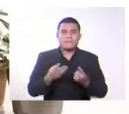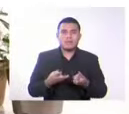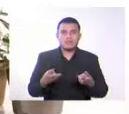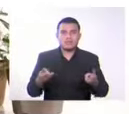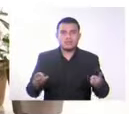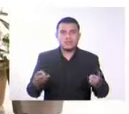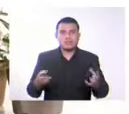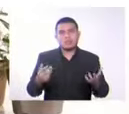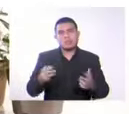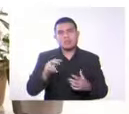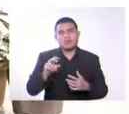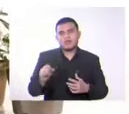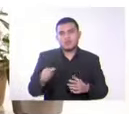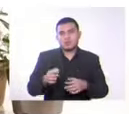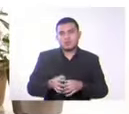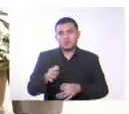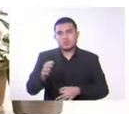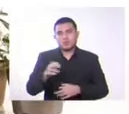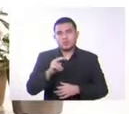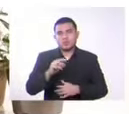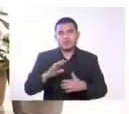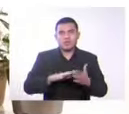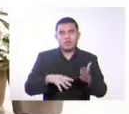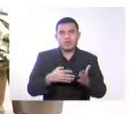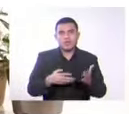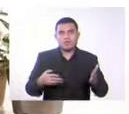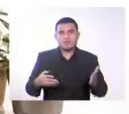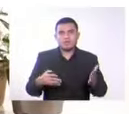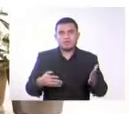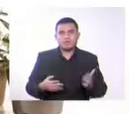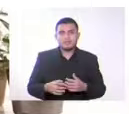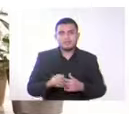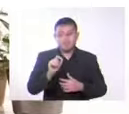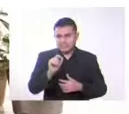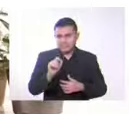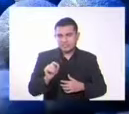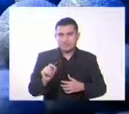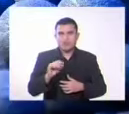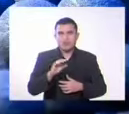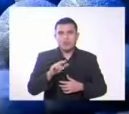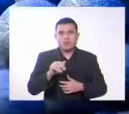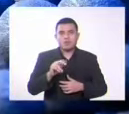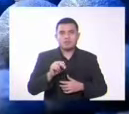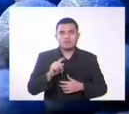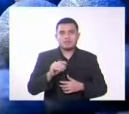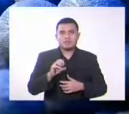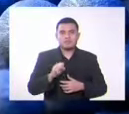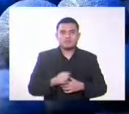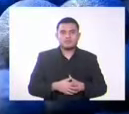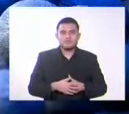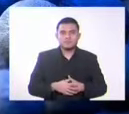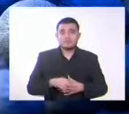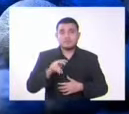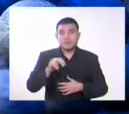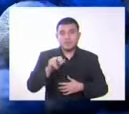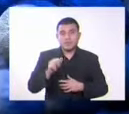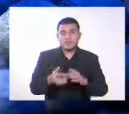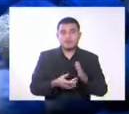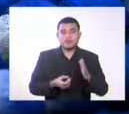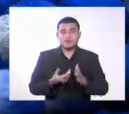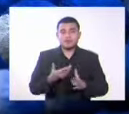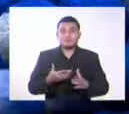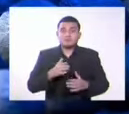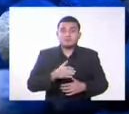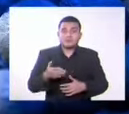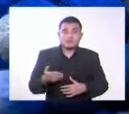como nanotubos, nanolambres y nanopartículas llamadas puntos cuánticos. A través de la nanotecnología se están